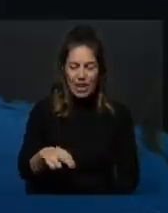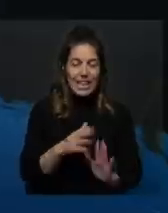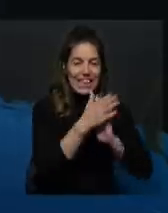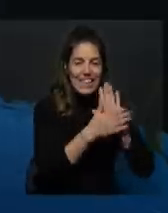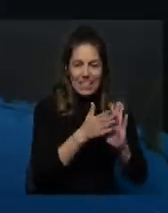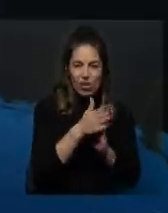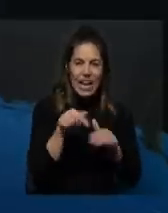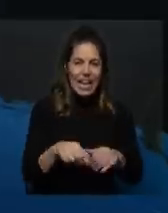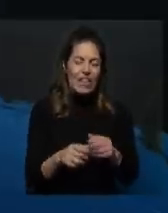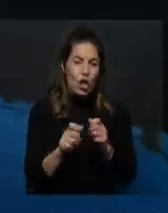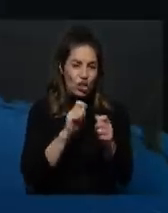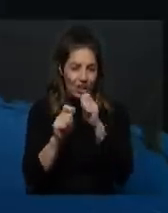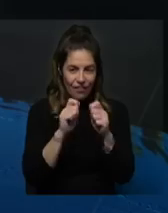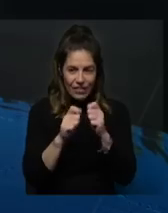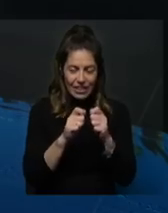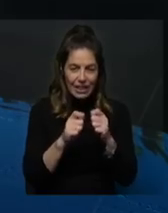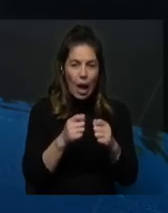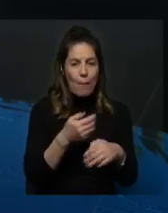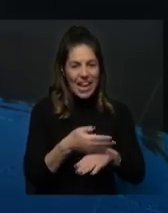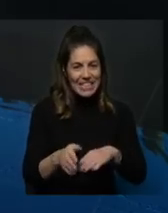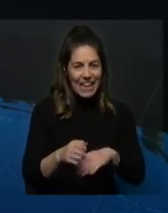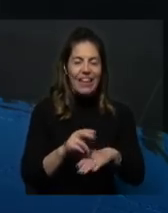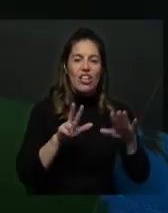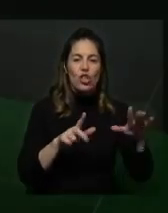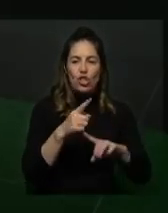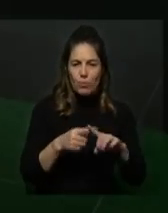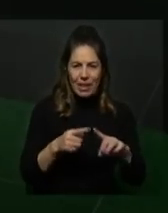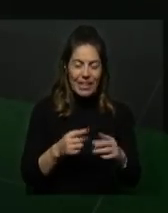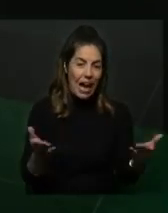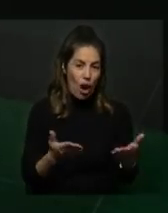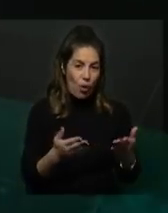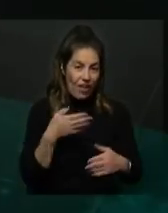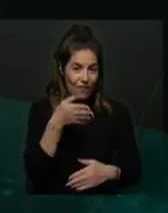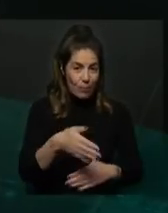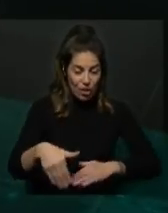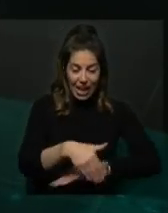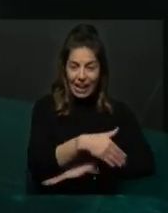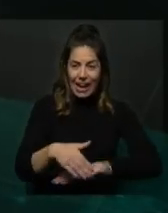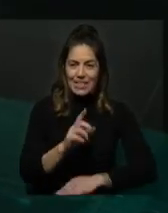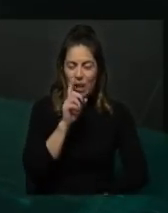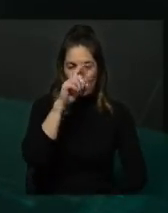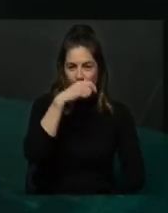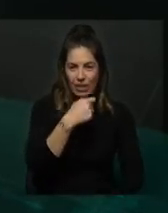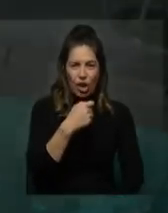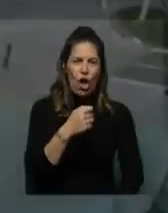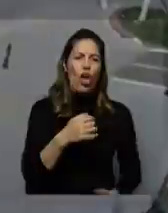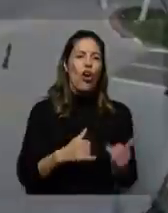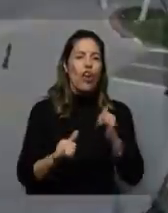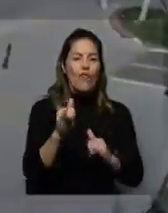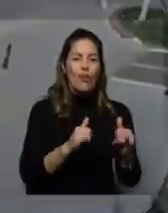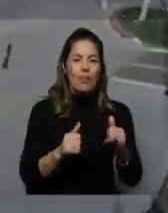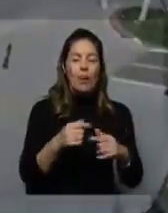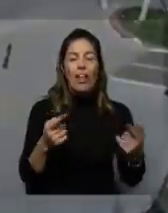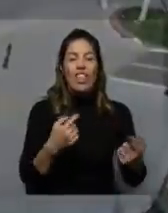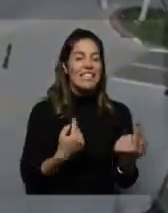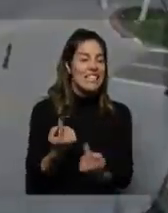en nuestra entrevista central pasada a las 8:30 y ahora es momento de salir a las calles de Montevideo para contratos del centro de gestión de movilidad ver por